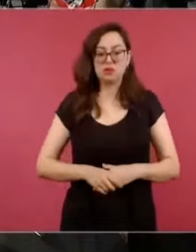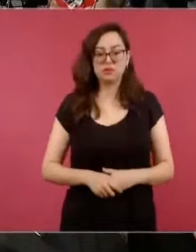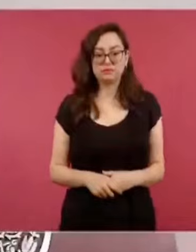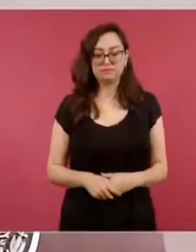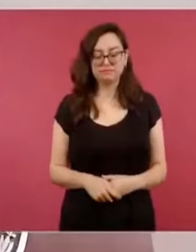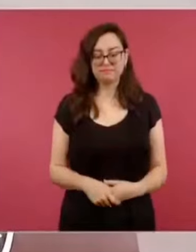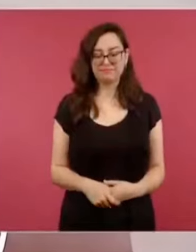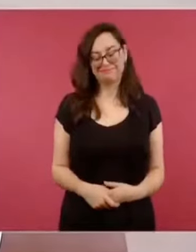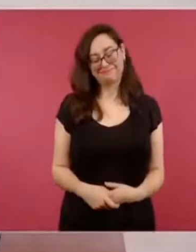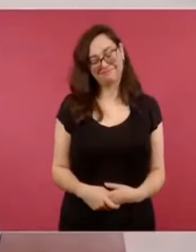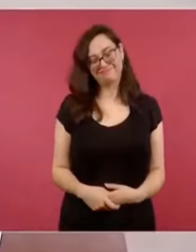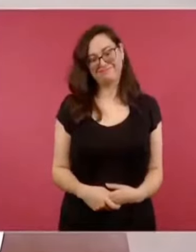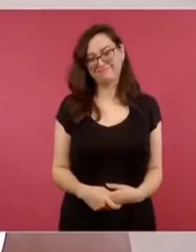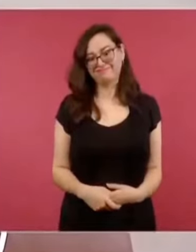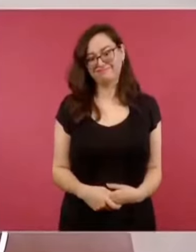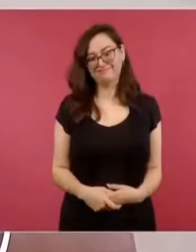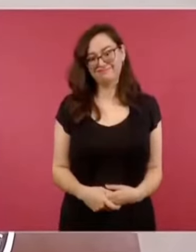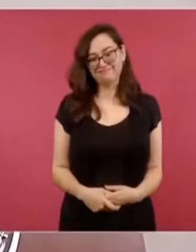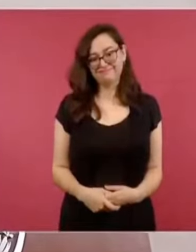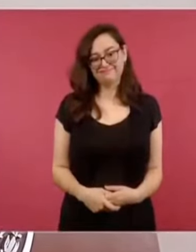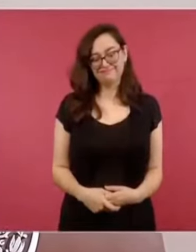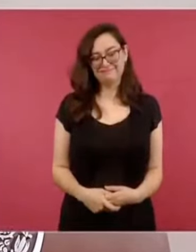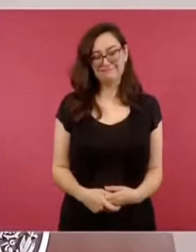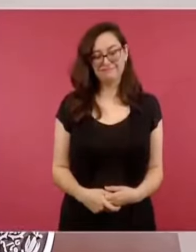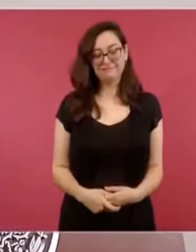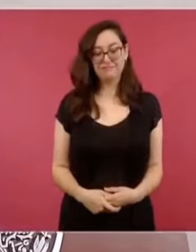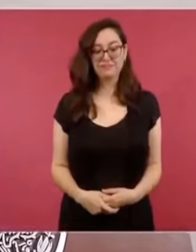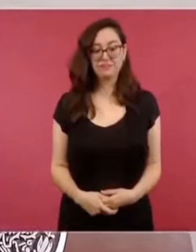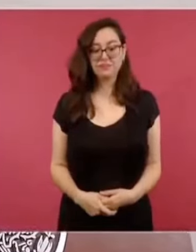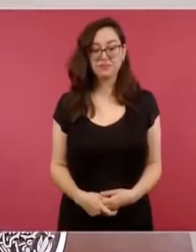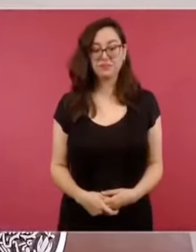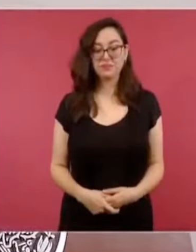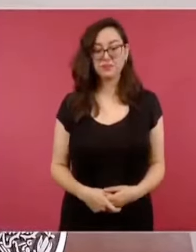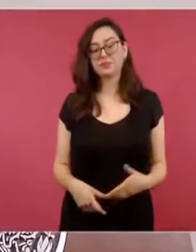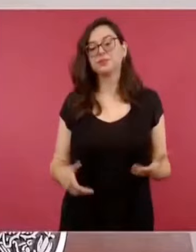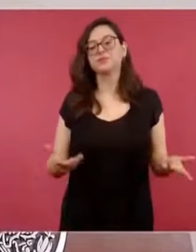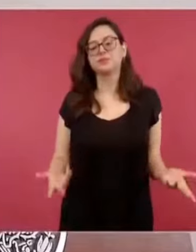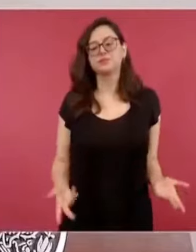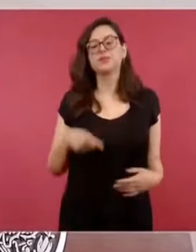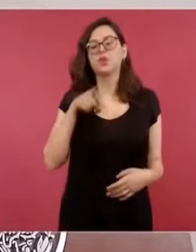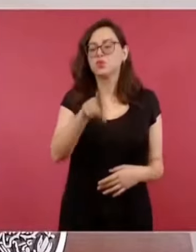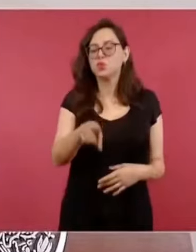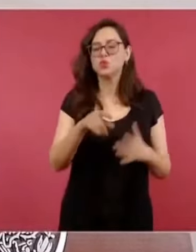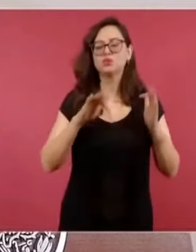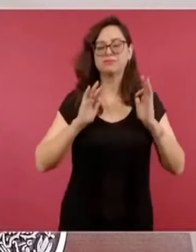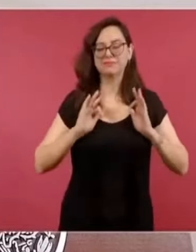Que así como mienten